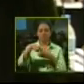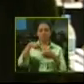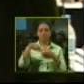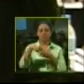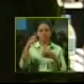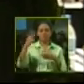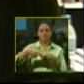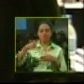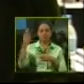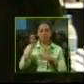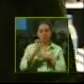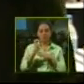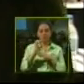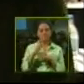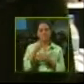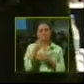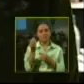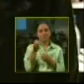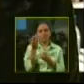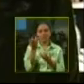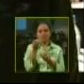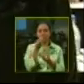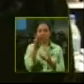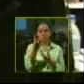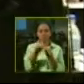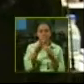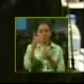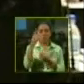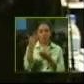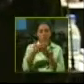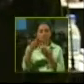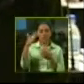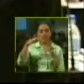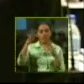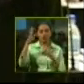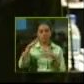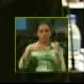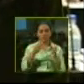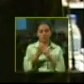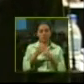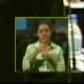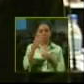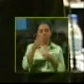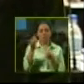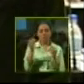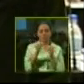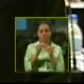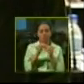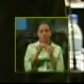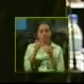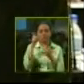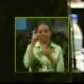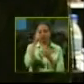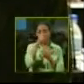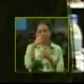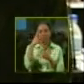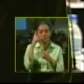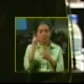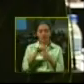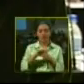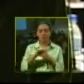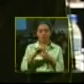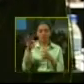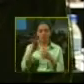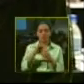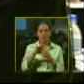Ecuador. Y quisiera contarles que uno de los elementos que ocasionó justamente una de las mayores dificultades para el ejercicio